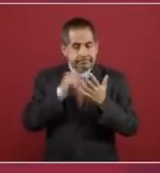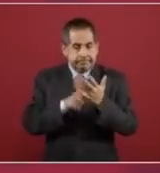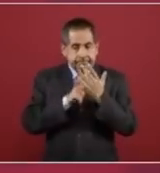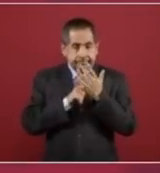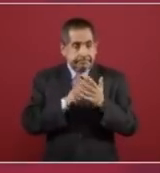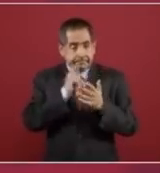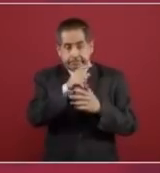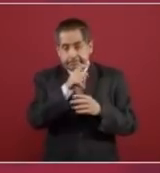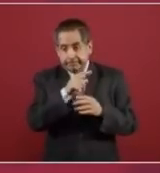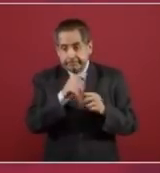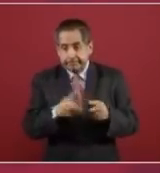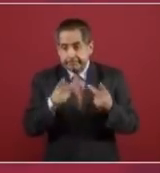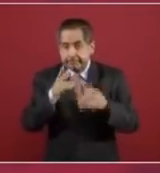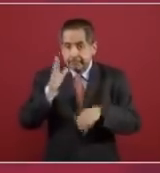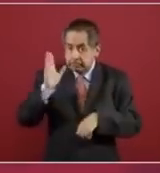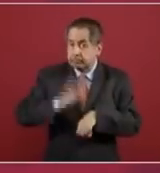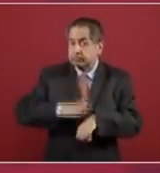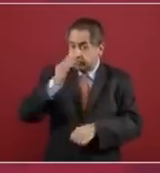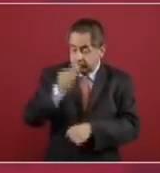están vendiendo más